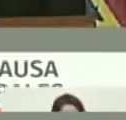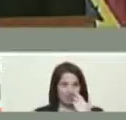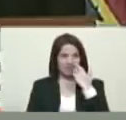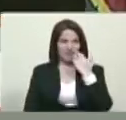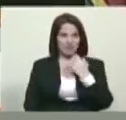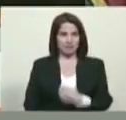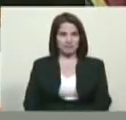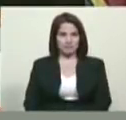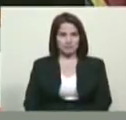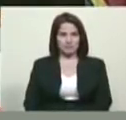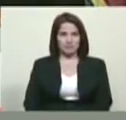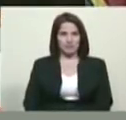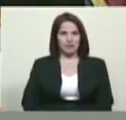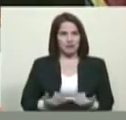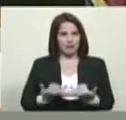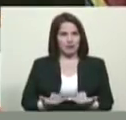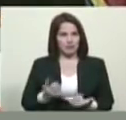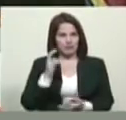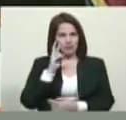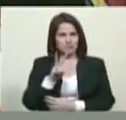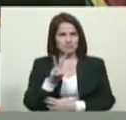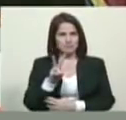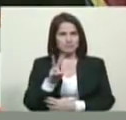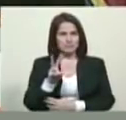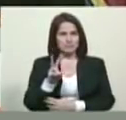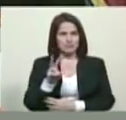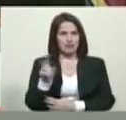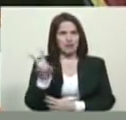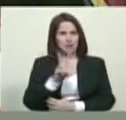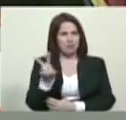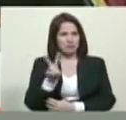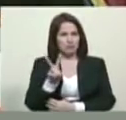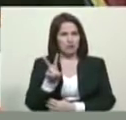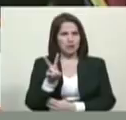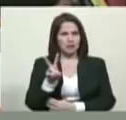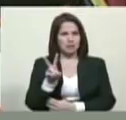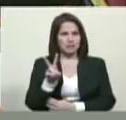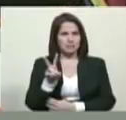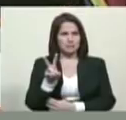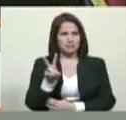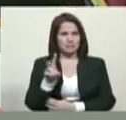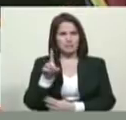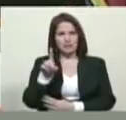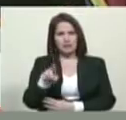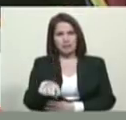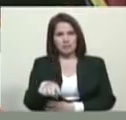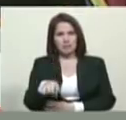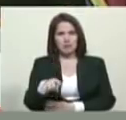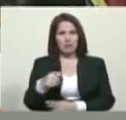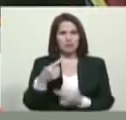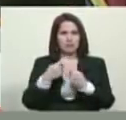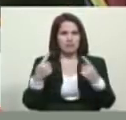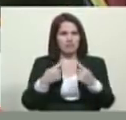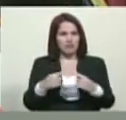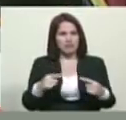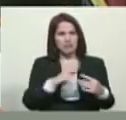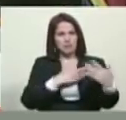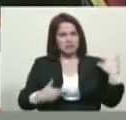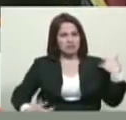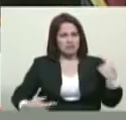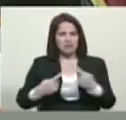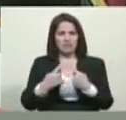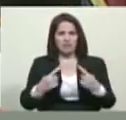solo país, no solo es Venezuela. Hay varios presidentes, varios